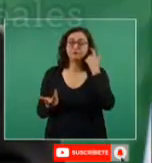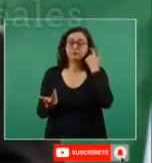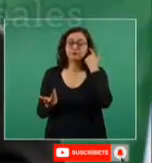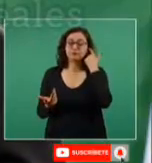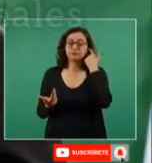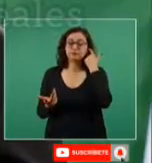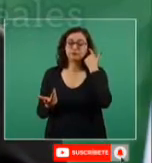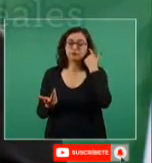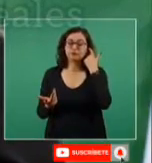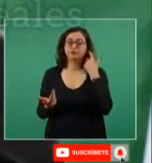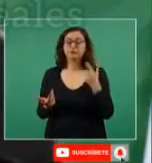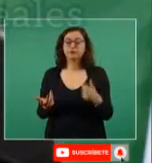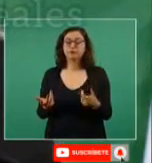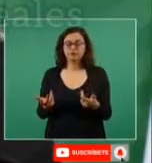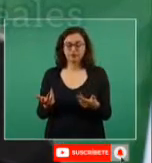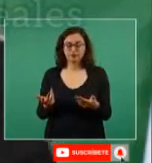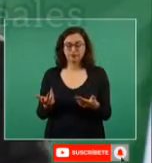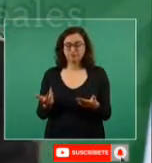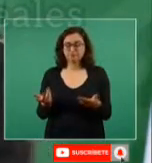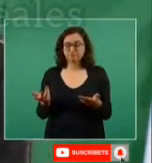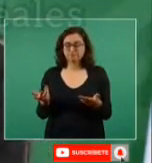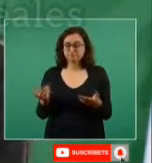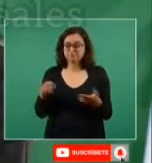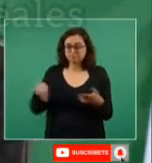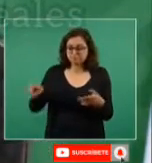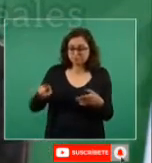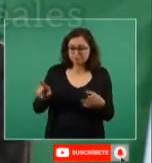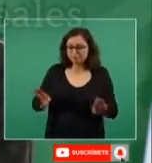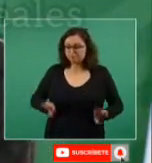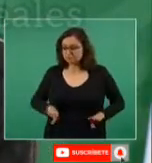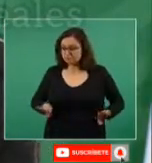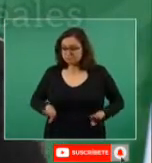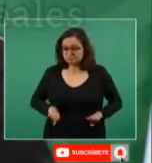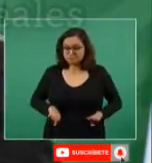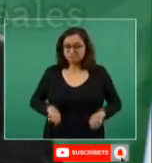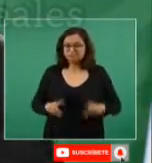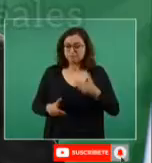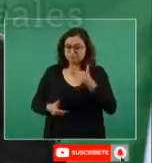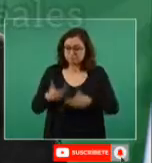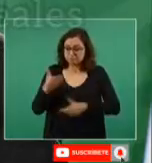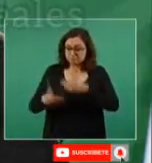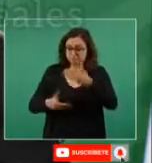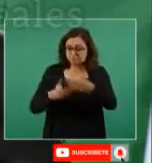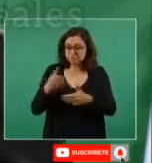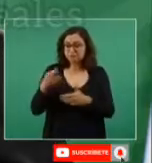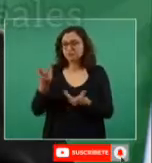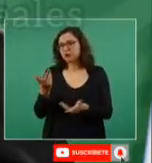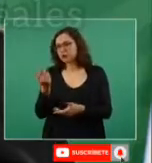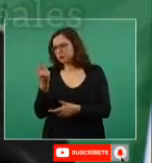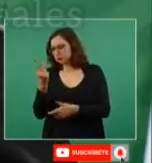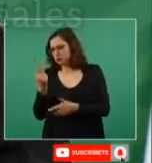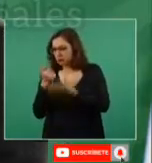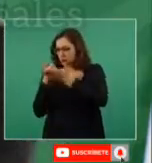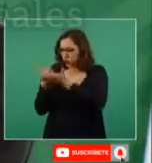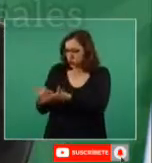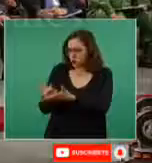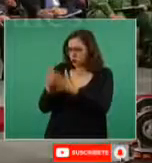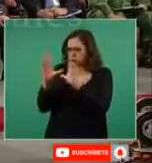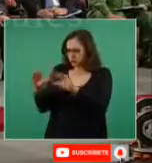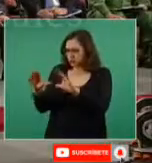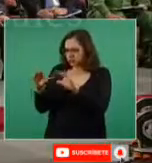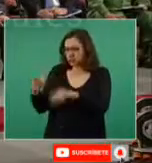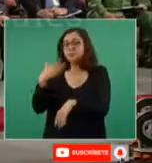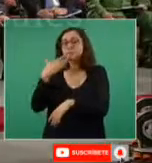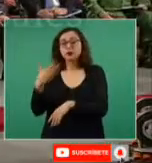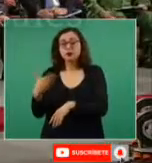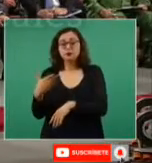cómo se avanzó en la educación a distancia, que dicho sea de paso,